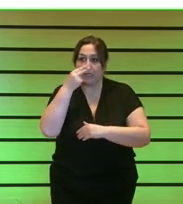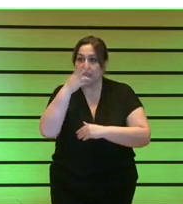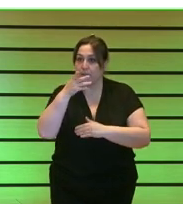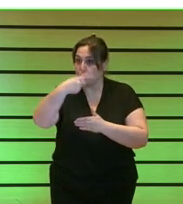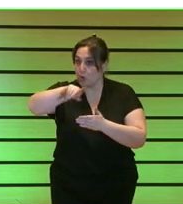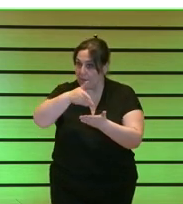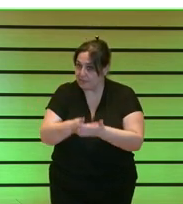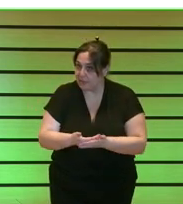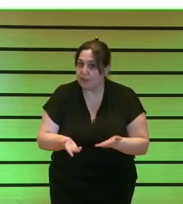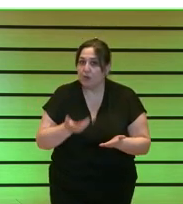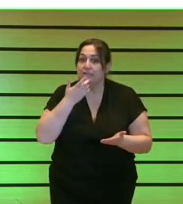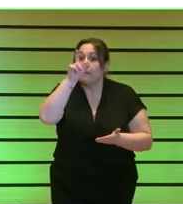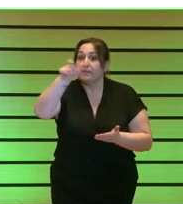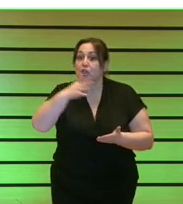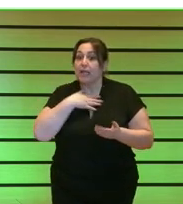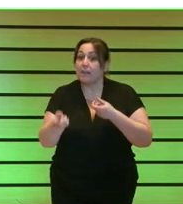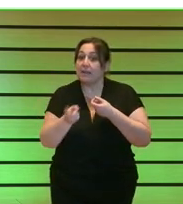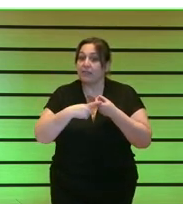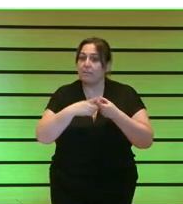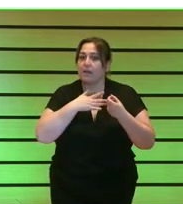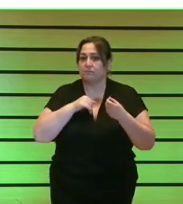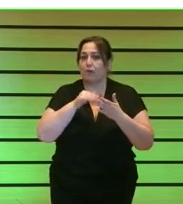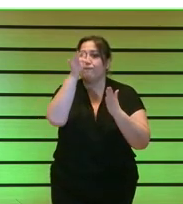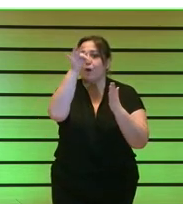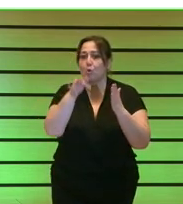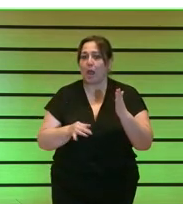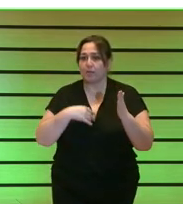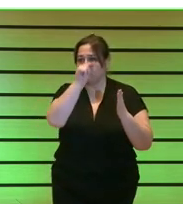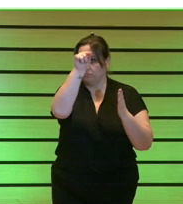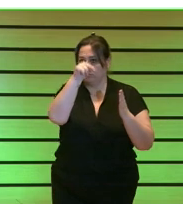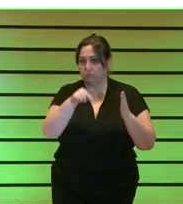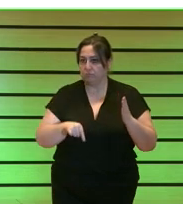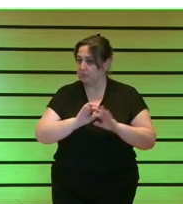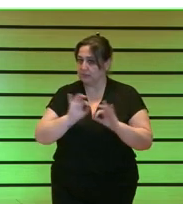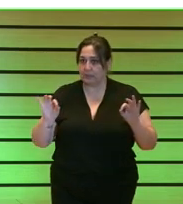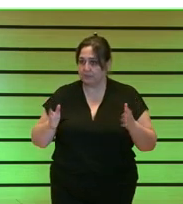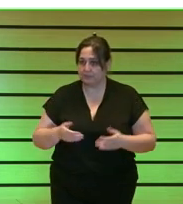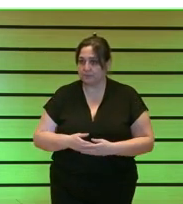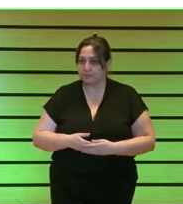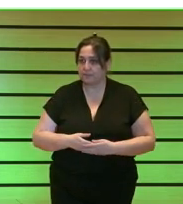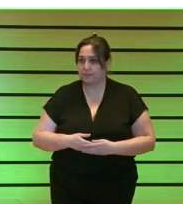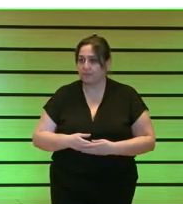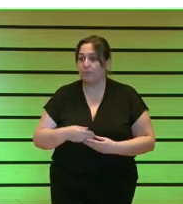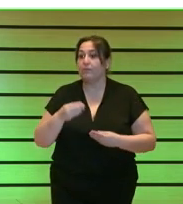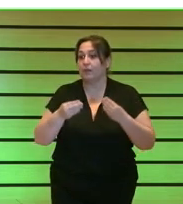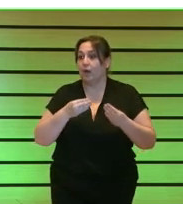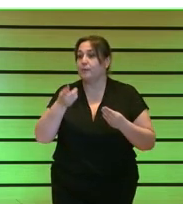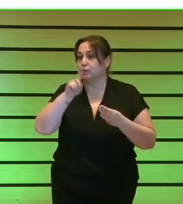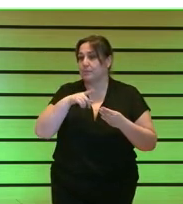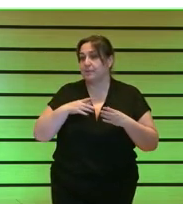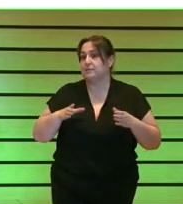no Y entonces el que quiera participar tiene que rellenar ese formulario la entidad que quiera participar vale Aunque haremos sesiones de formación